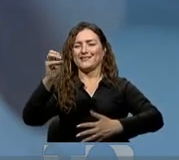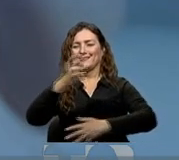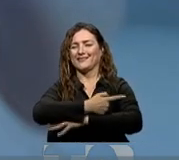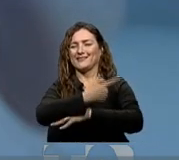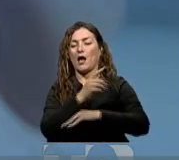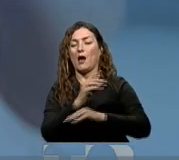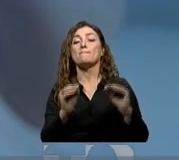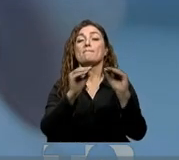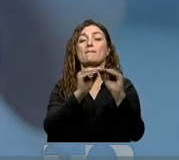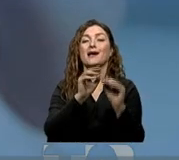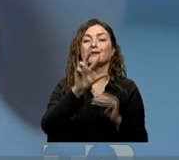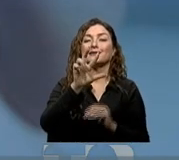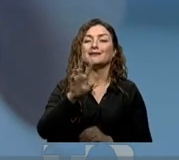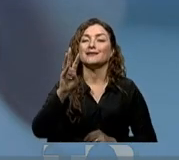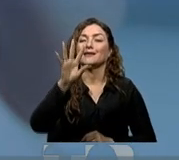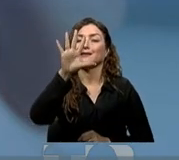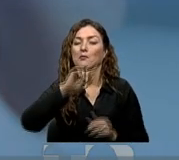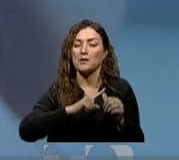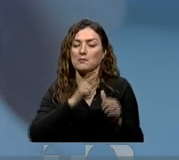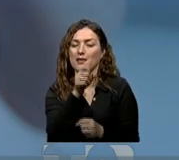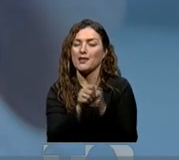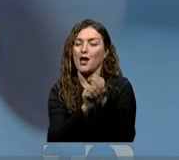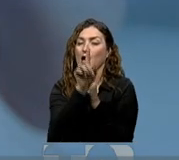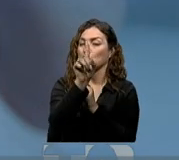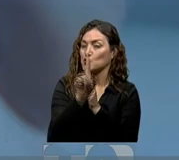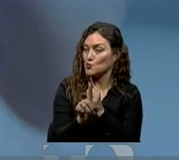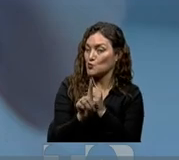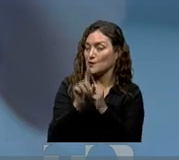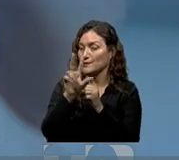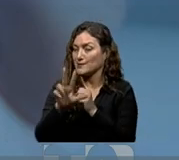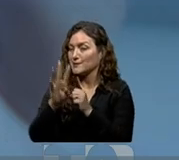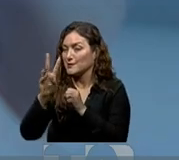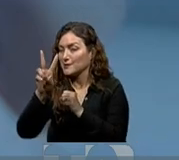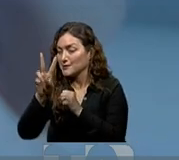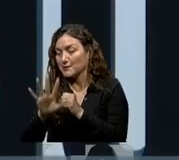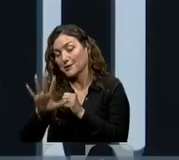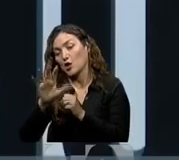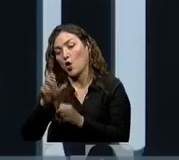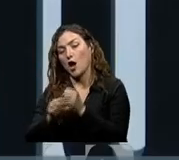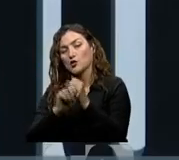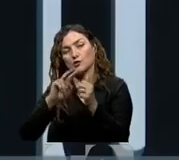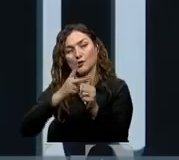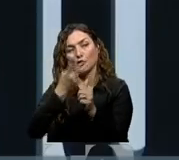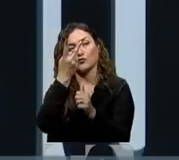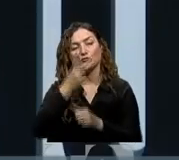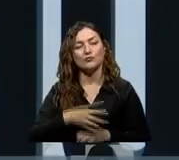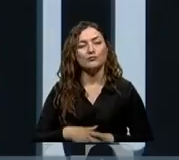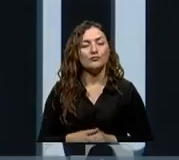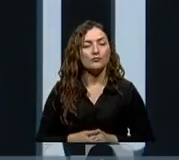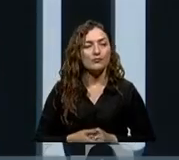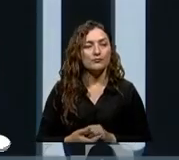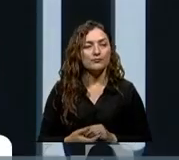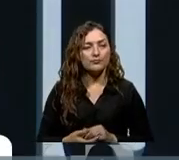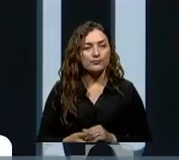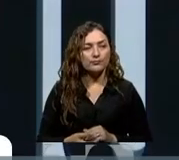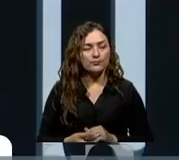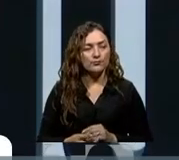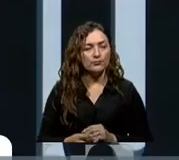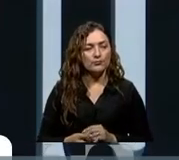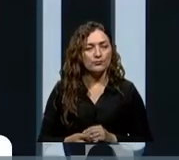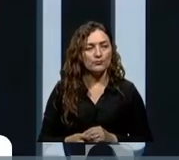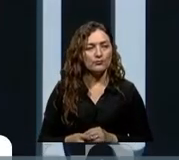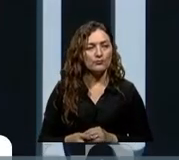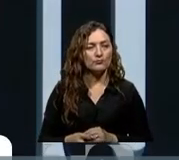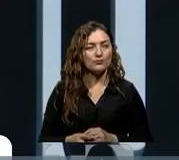más 365 del primer año y 365 del segundo. Nos permiten revisar de manera clara